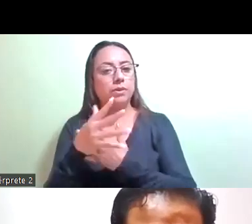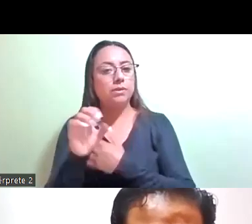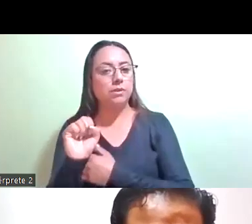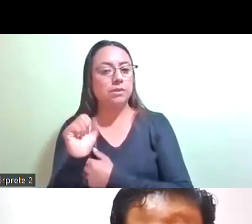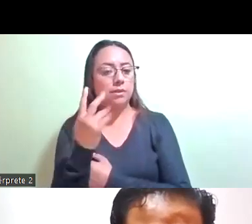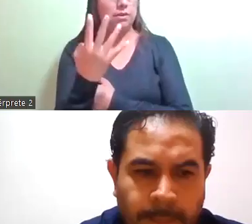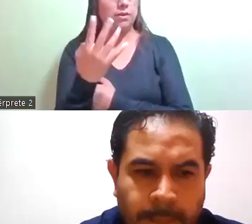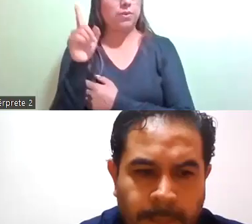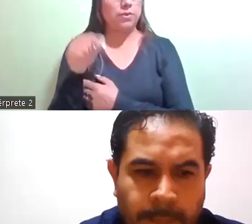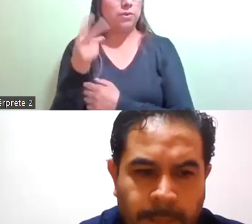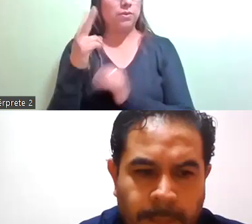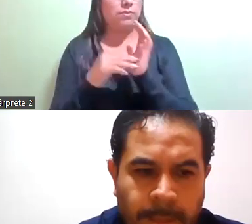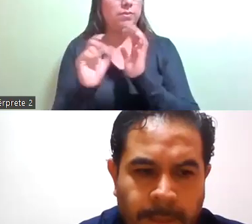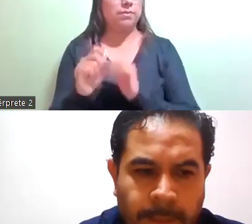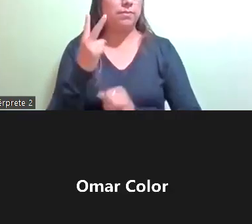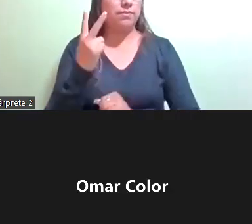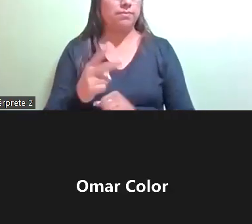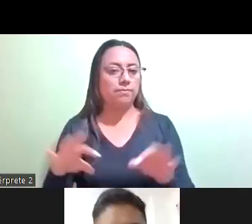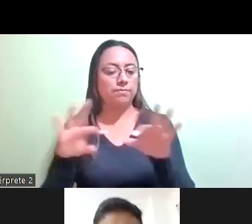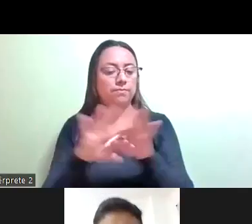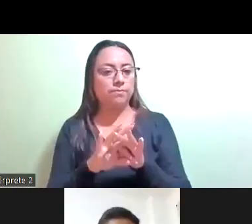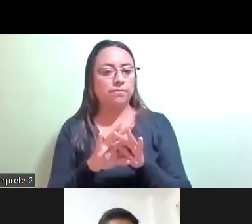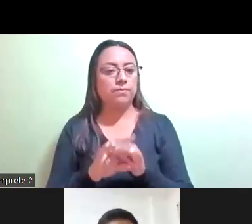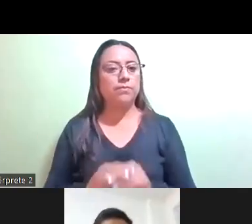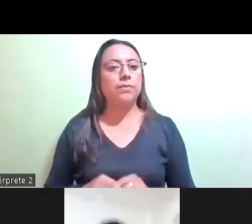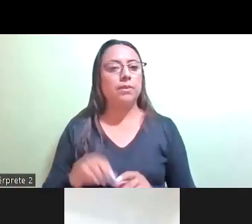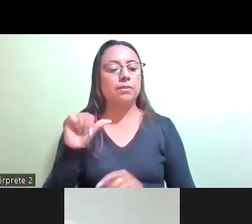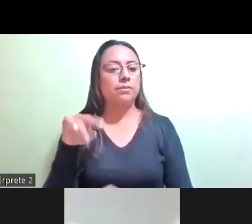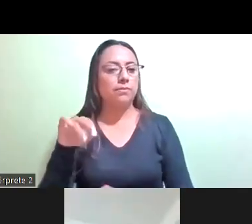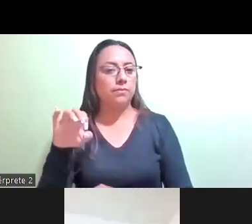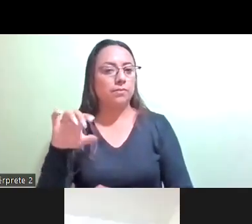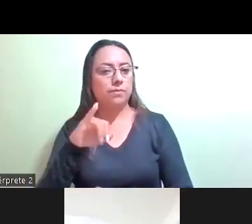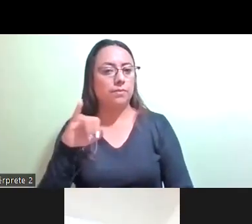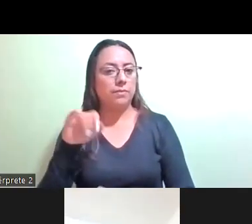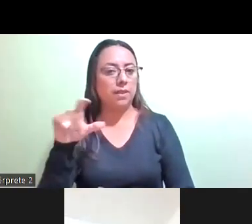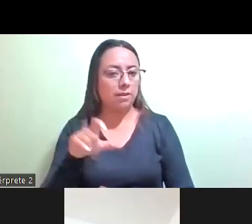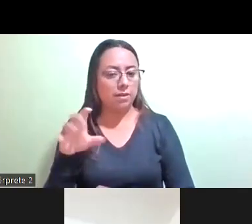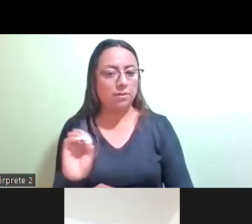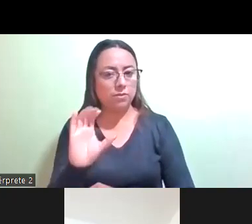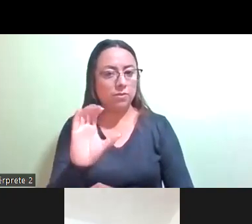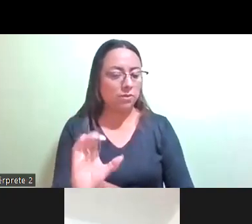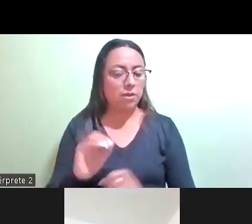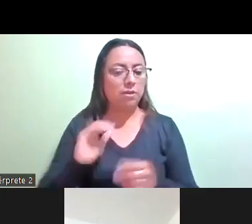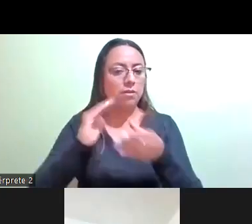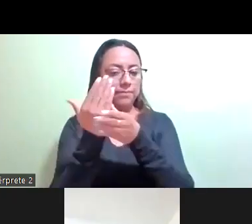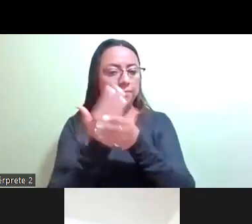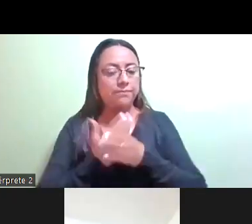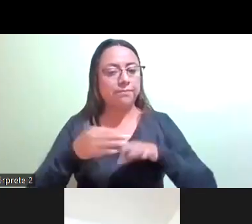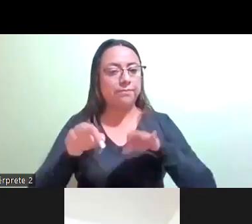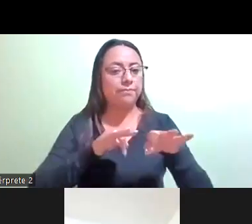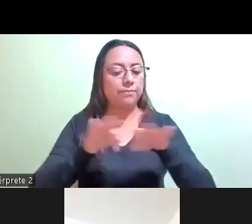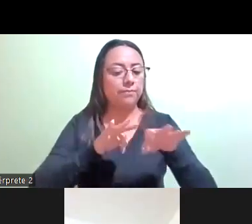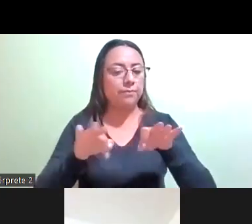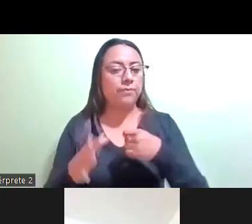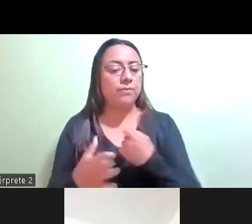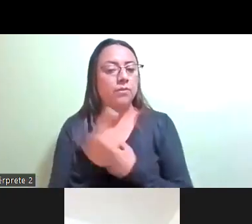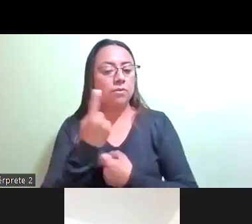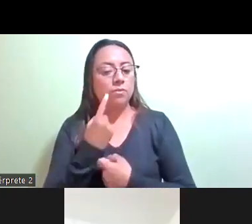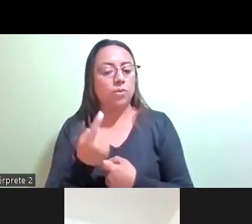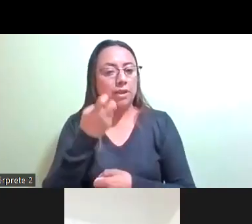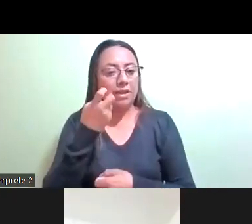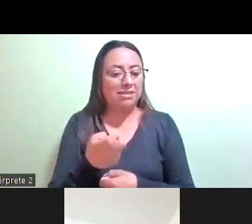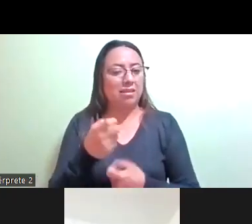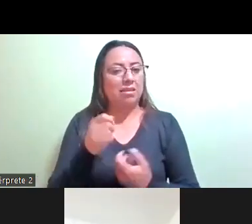RR.IP.1564/2022, el cual corresponde al anexo 6 de la carpeta de trabajo. Con el propósito de dar cumplimiento a la resolución dictada dentro del recurso de